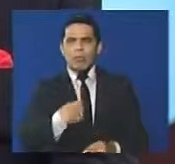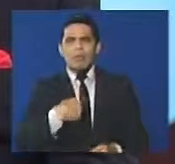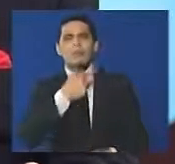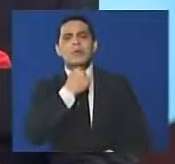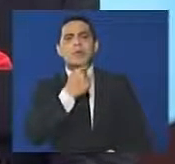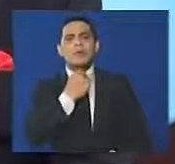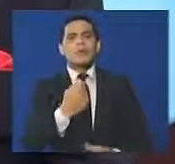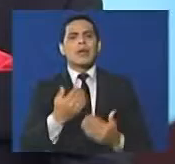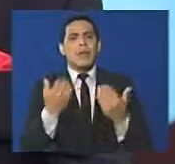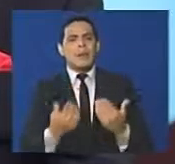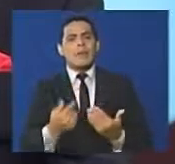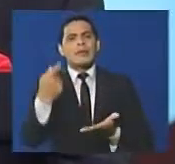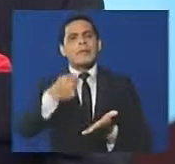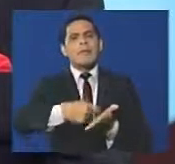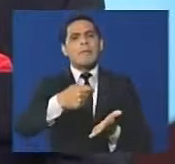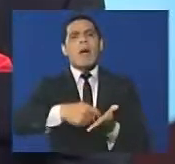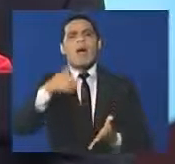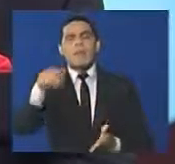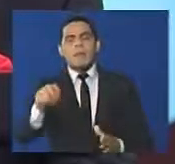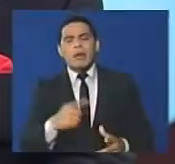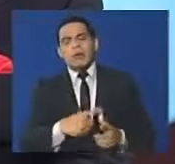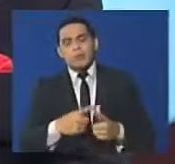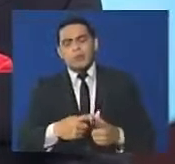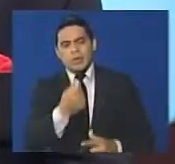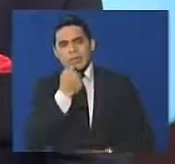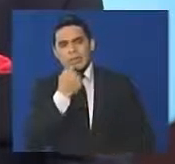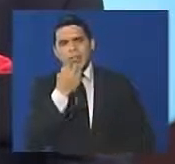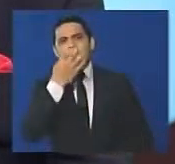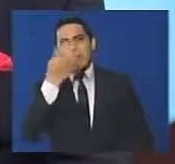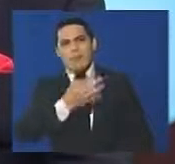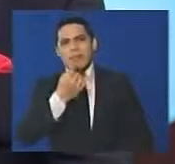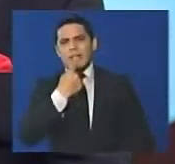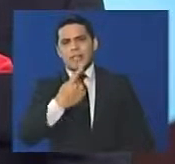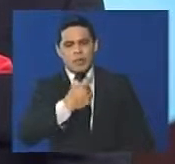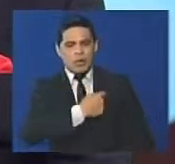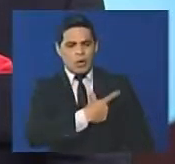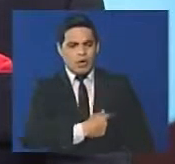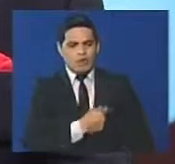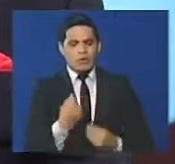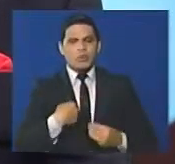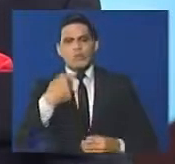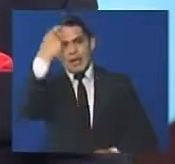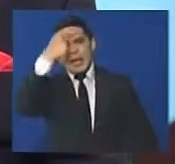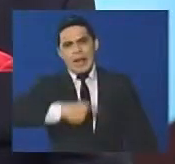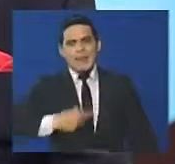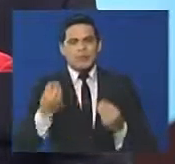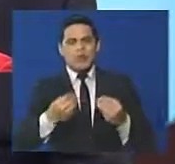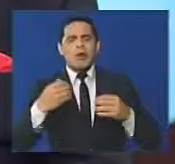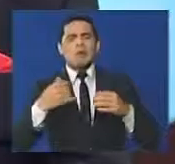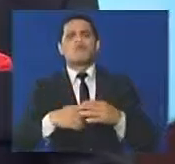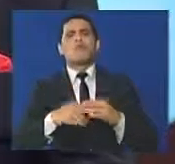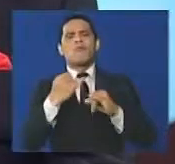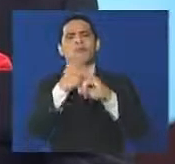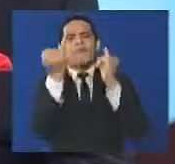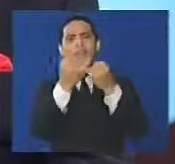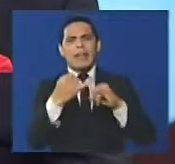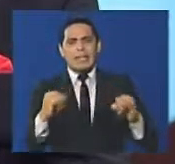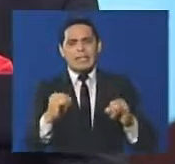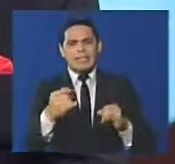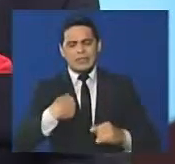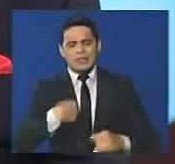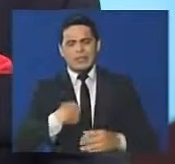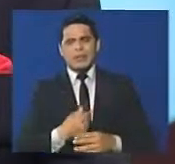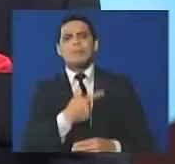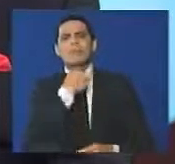pagan también. Pero con todo corazón yo se lo digo, yo soy la persona más feliz, porque cuando uno ama la